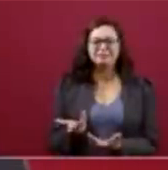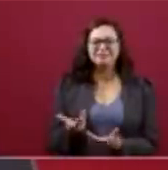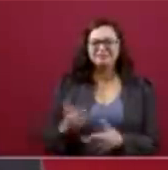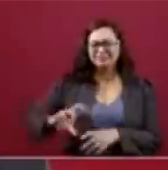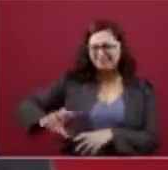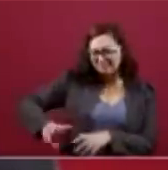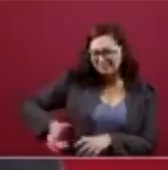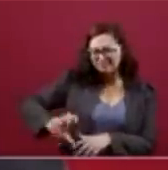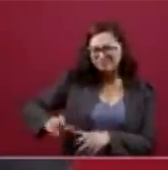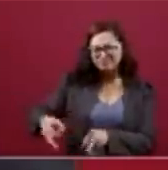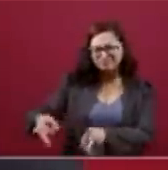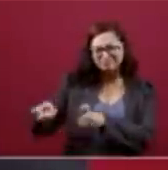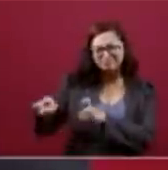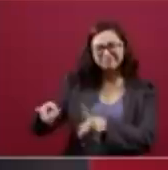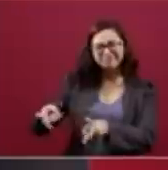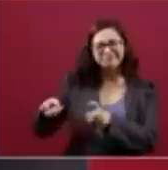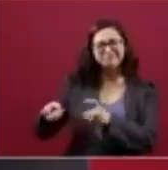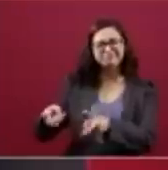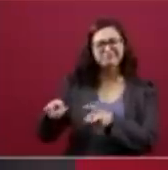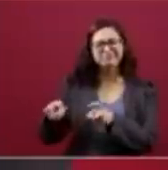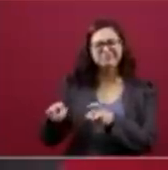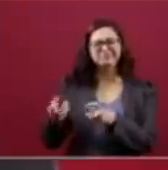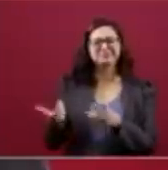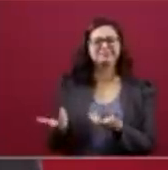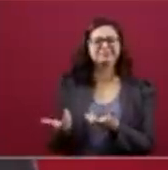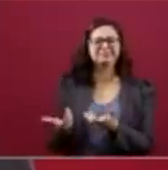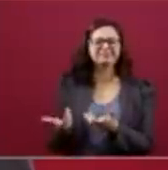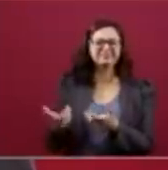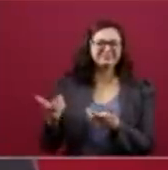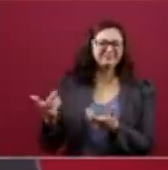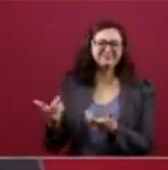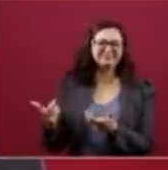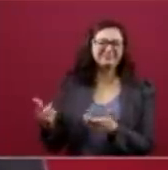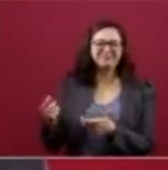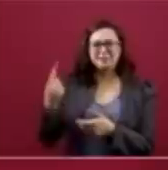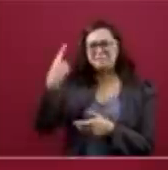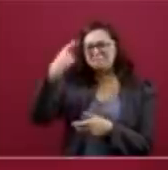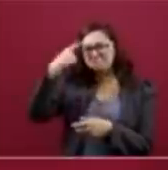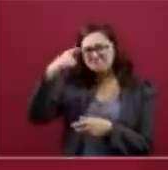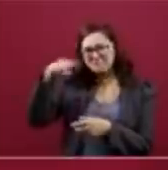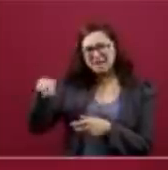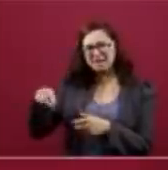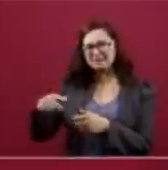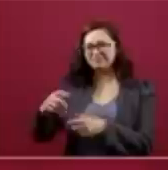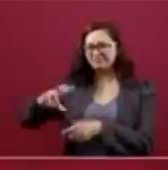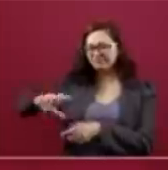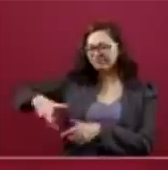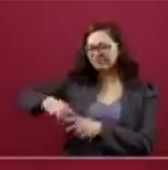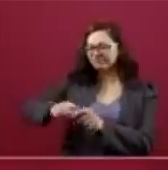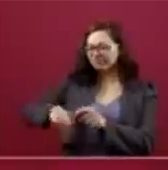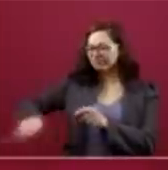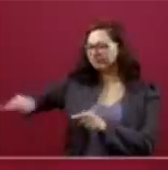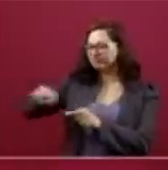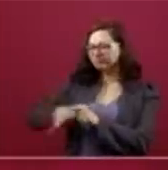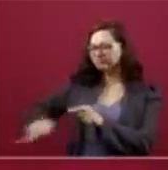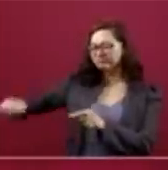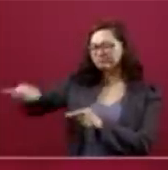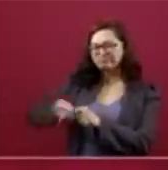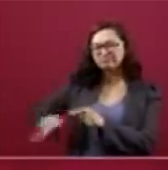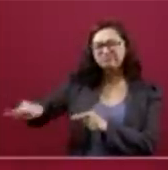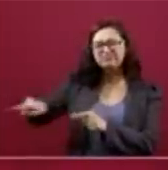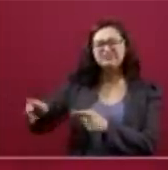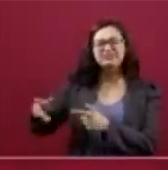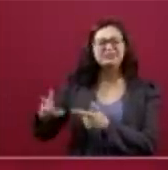válvulas, las llamadas tomas clandestinas, y que si